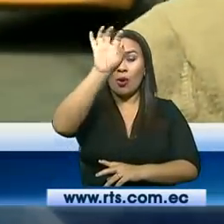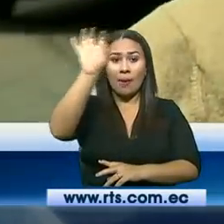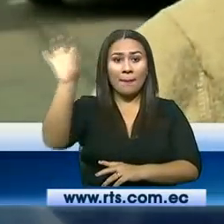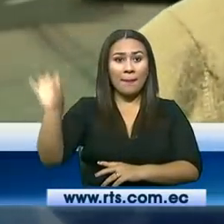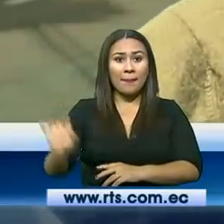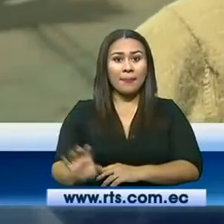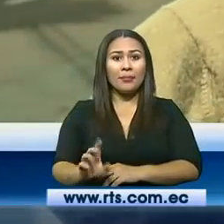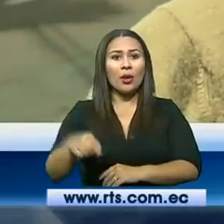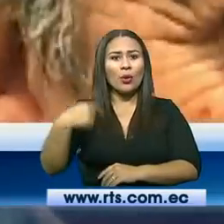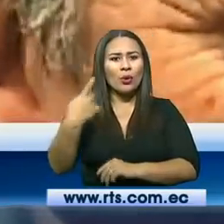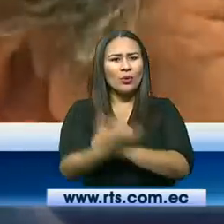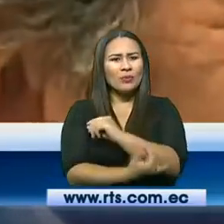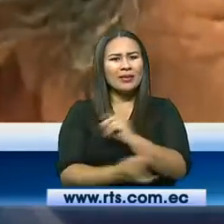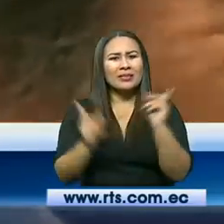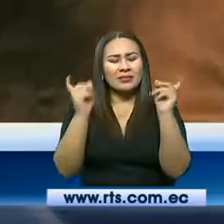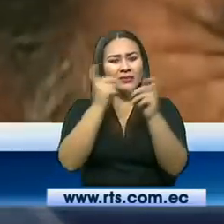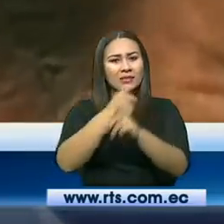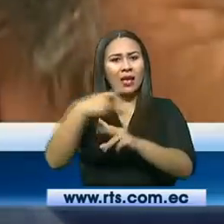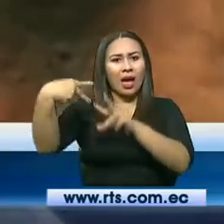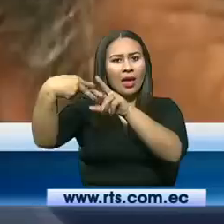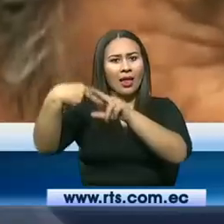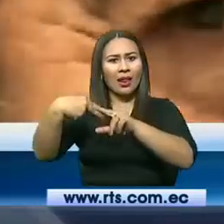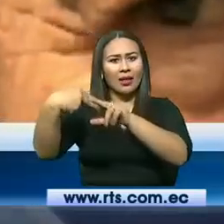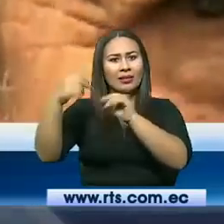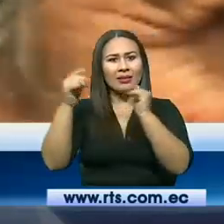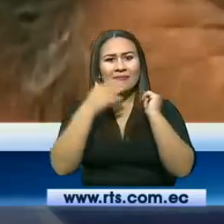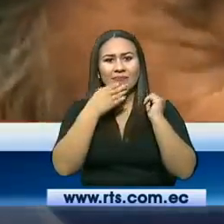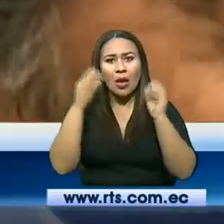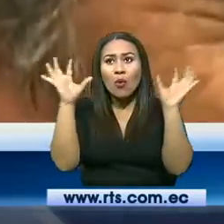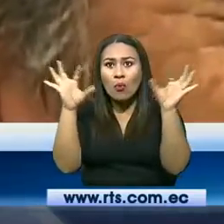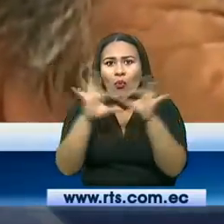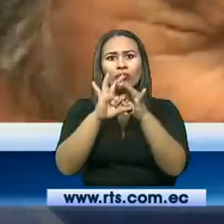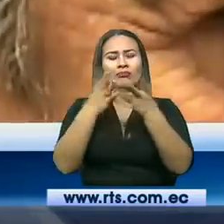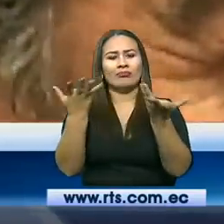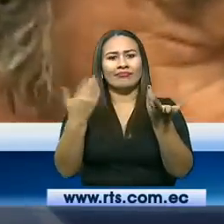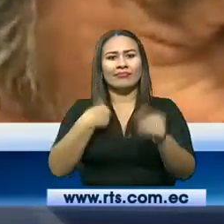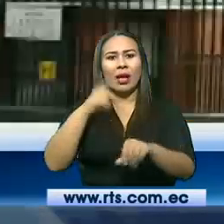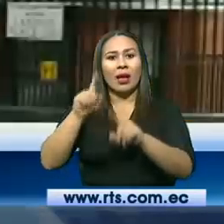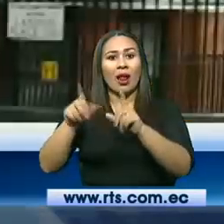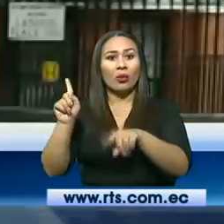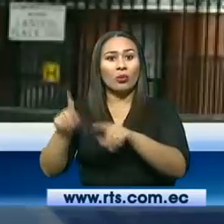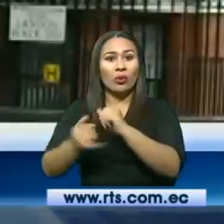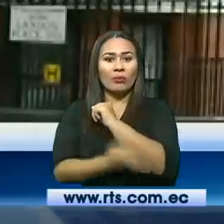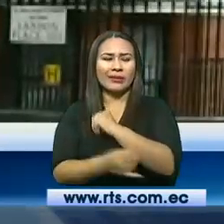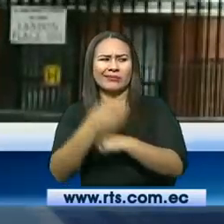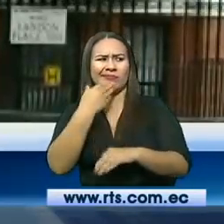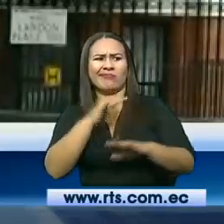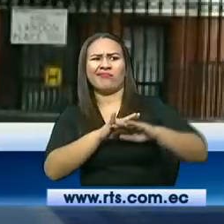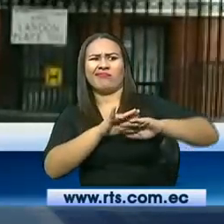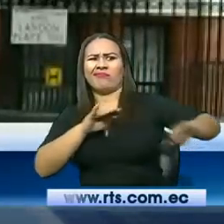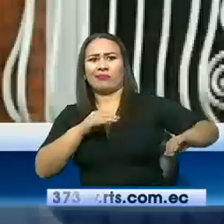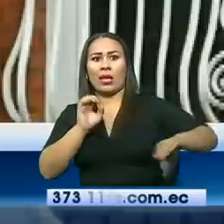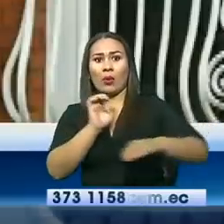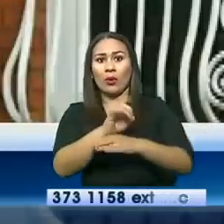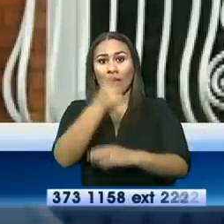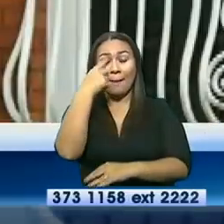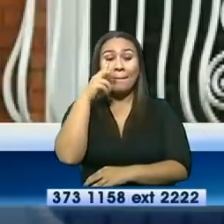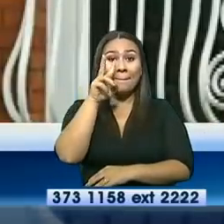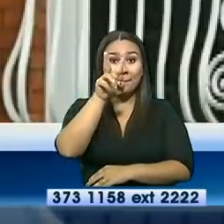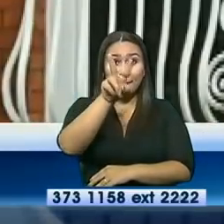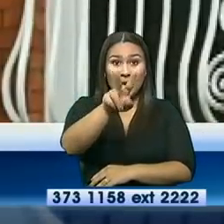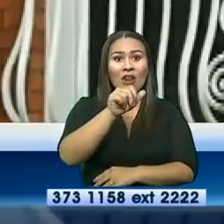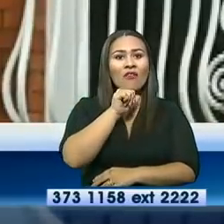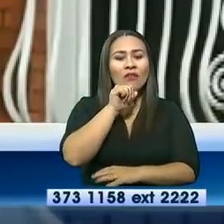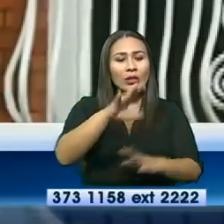con otros países. Asegura que se debería pensar la manera correcta para poder sacar a Assange de la embajada, pues no se ha pegado a las normas de su